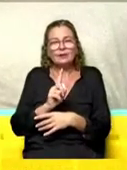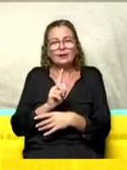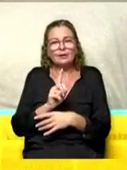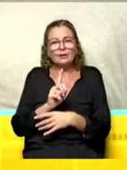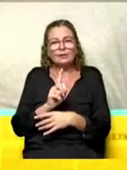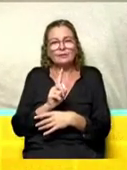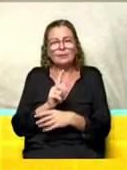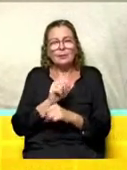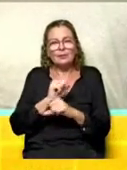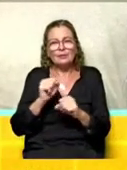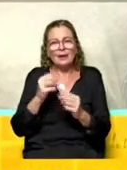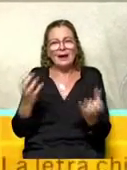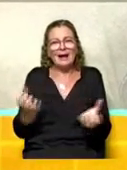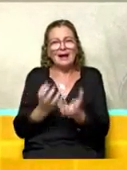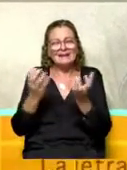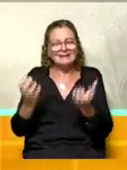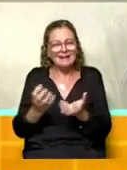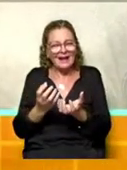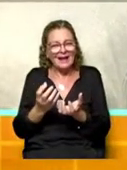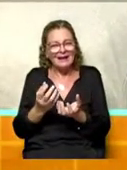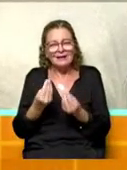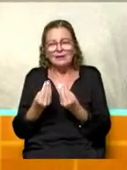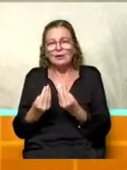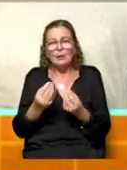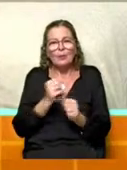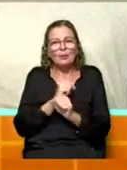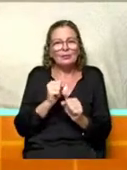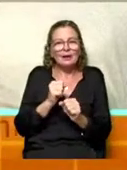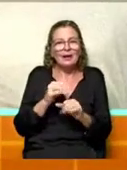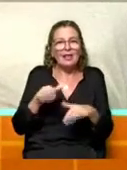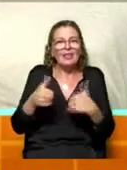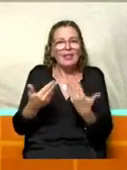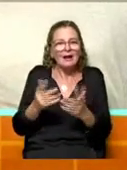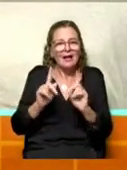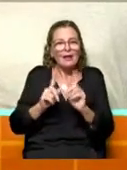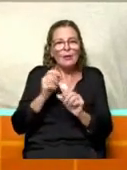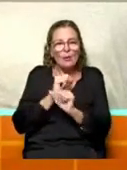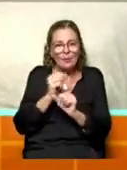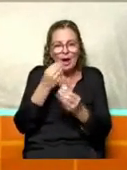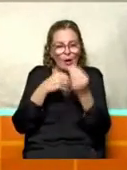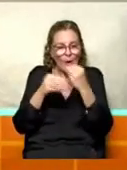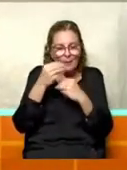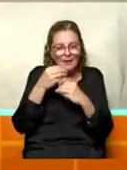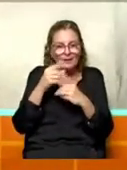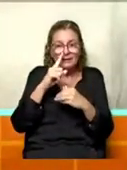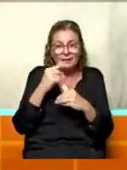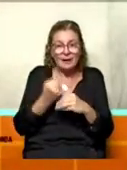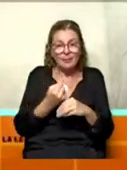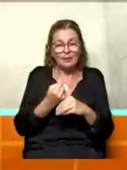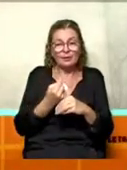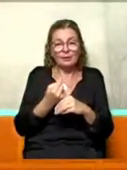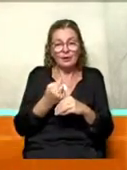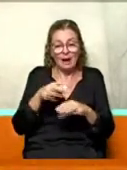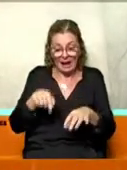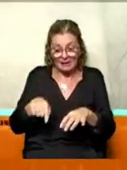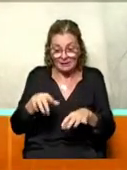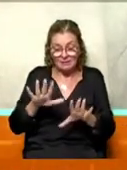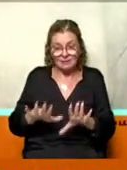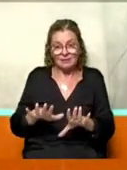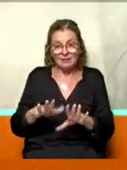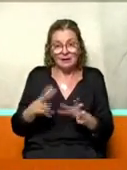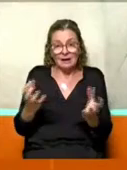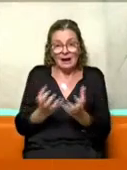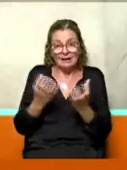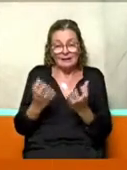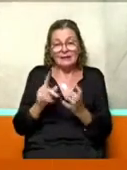no tienen posibilidad de calentarla, no tienen posibilidades. Entonces tenés que darle algo que realmente puedan comer rápido, en el lugar, y que sea